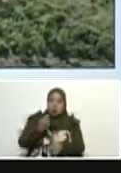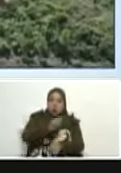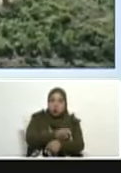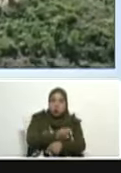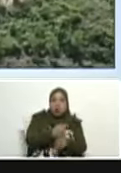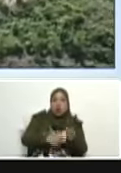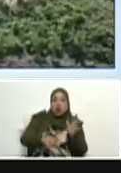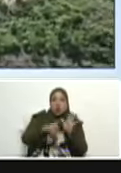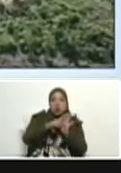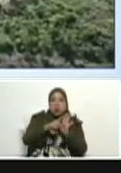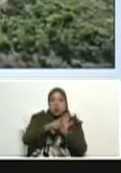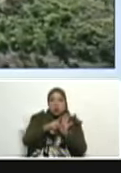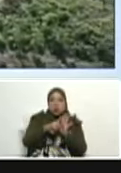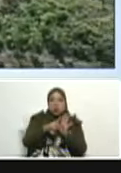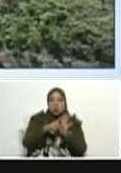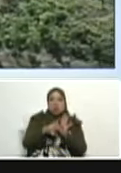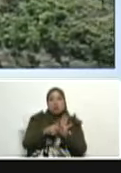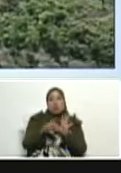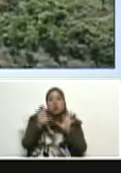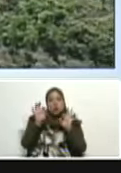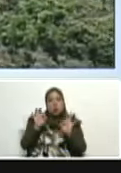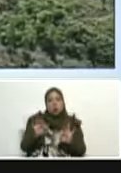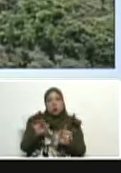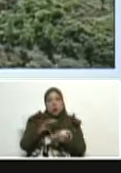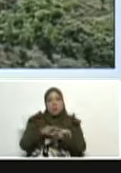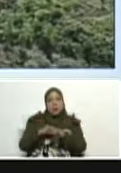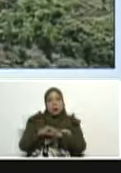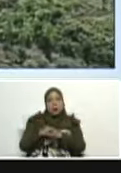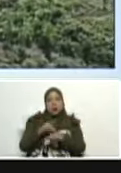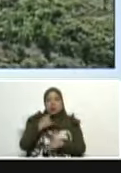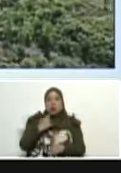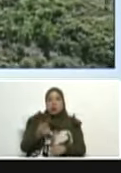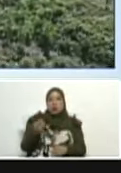liceos. Y le he dicho a la ministra,